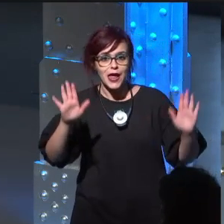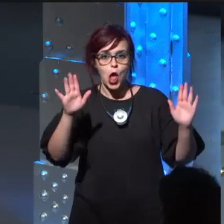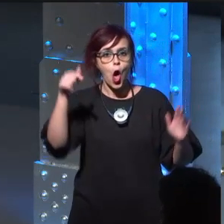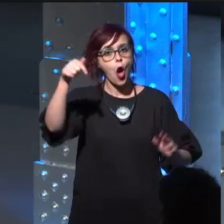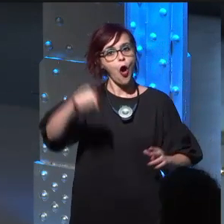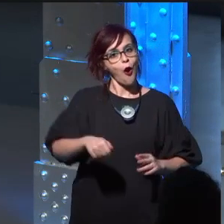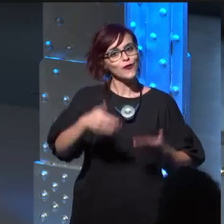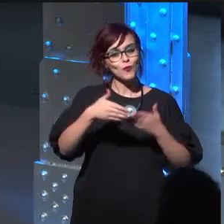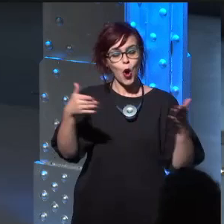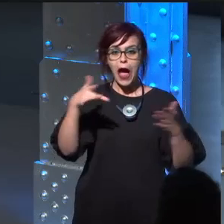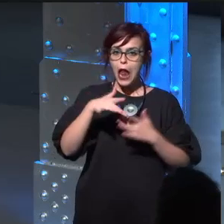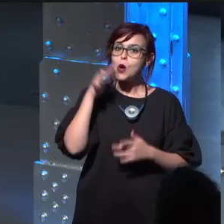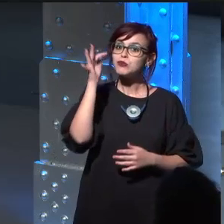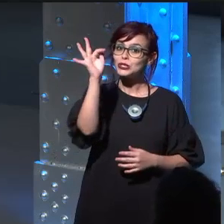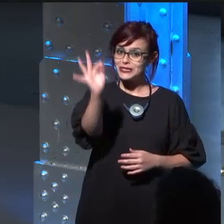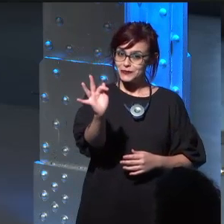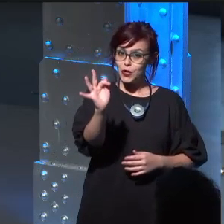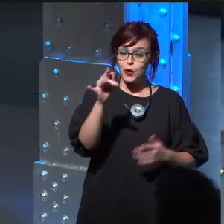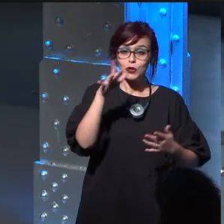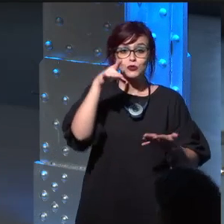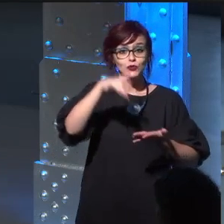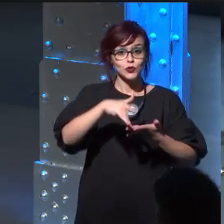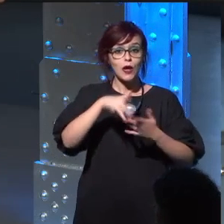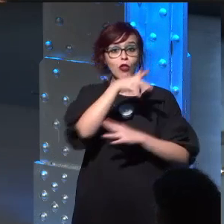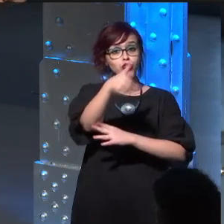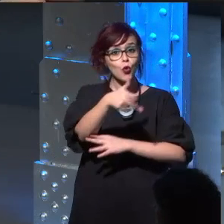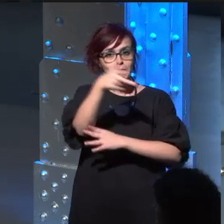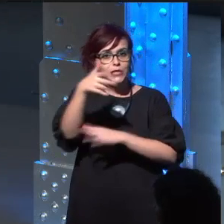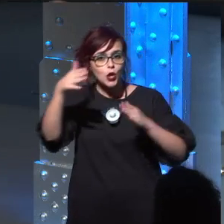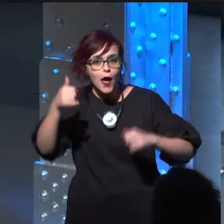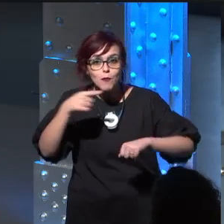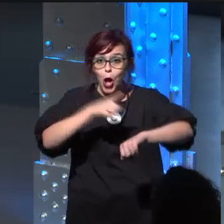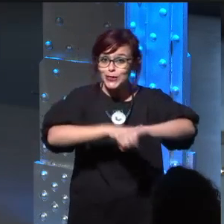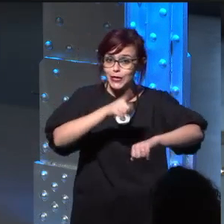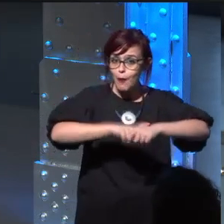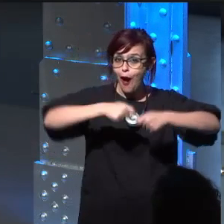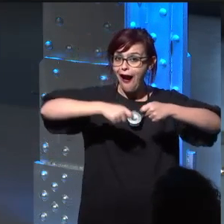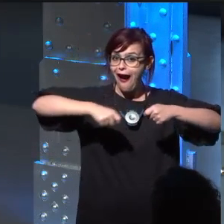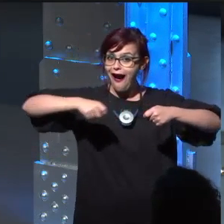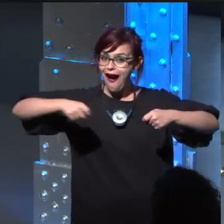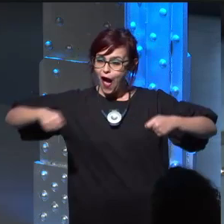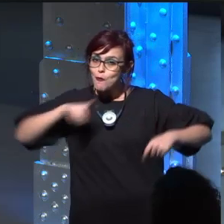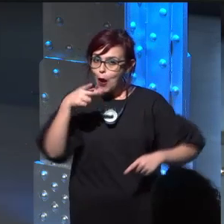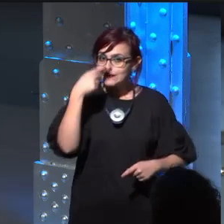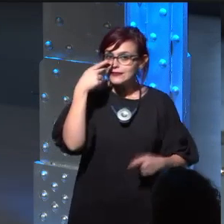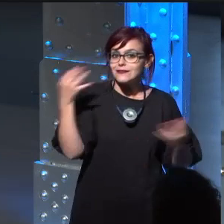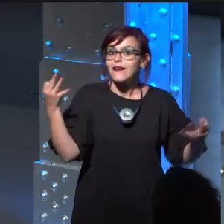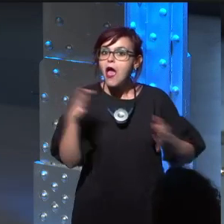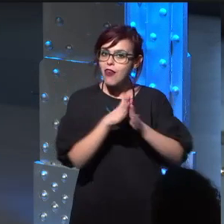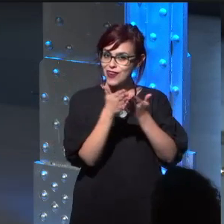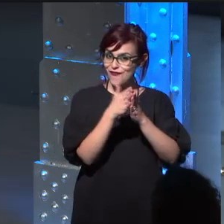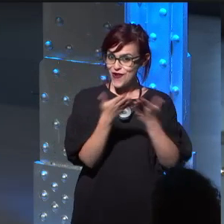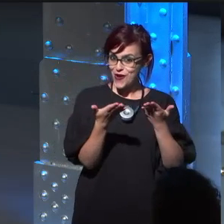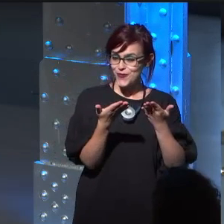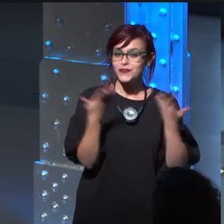tiene una vertiente muy, muy, muy positiva. Y es que al no tener el documental, vamos a tener mucho más tiempo para hablar de lo que realmente nos interesa, que es el libro.